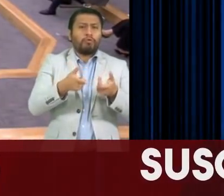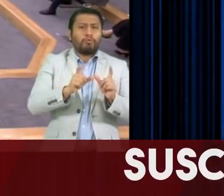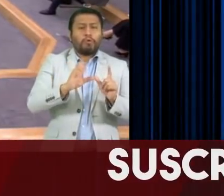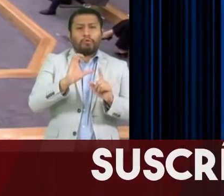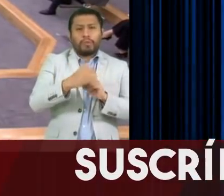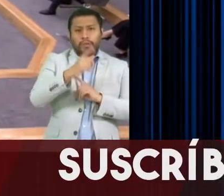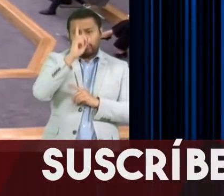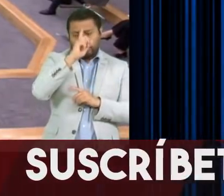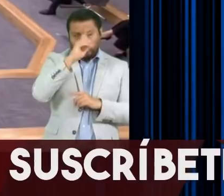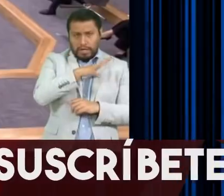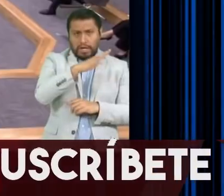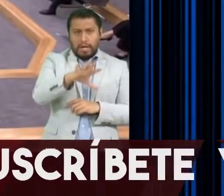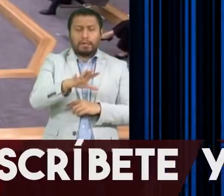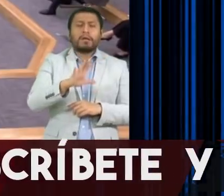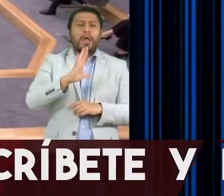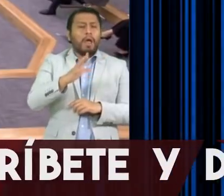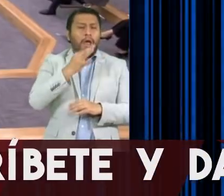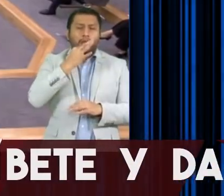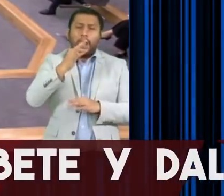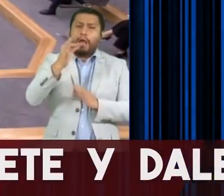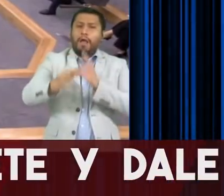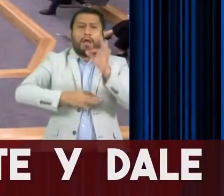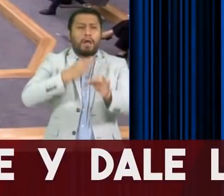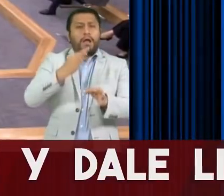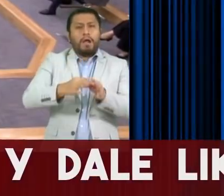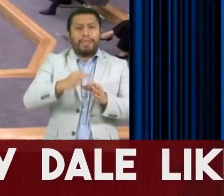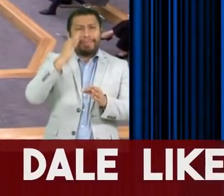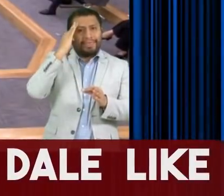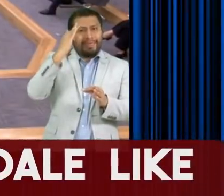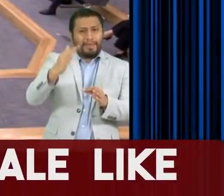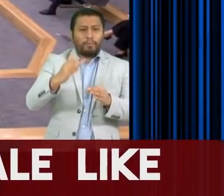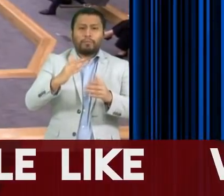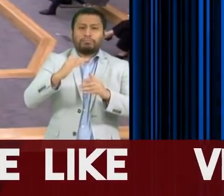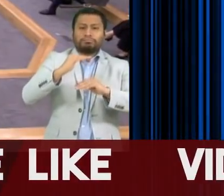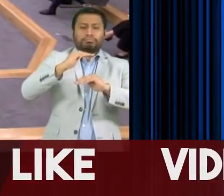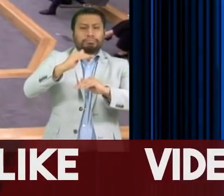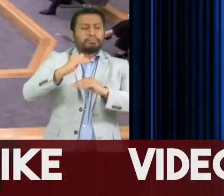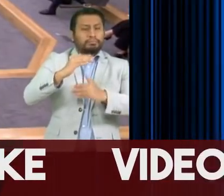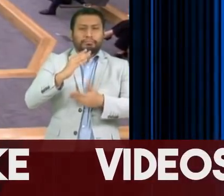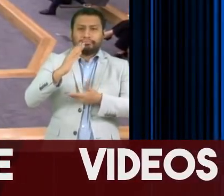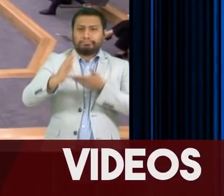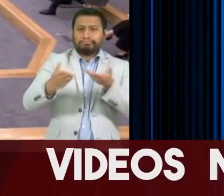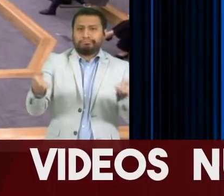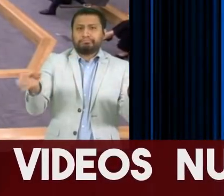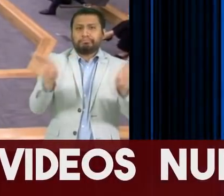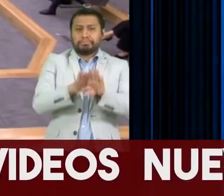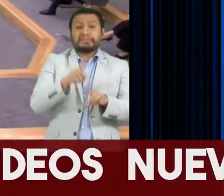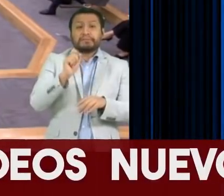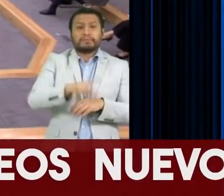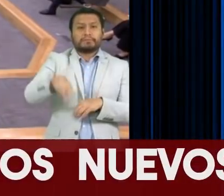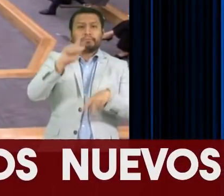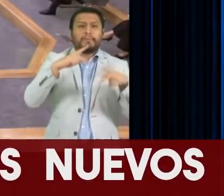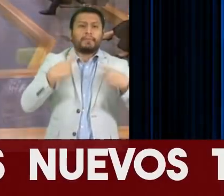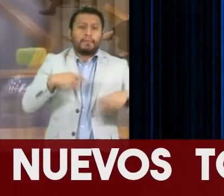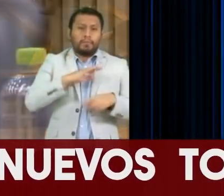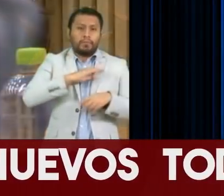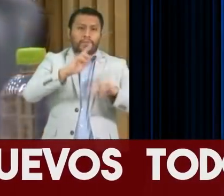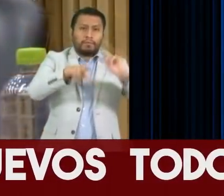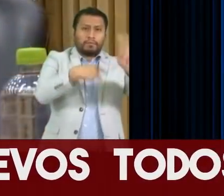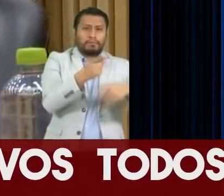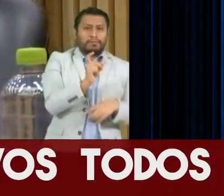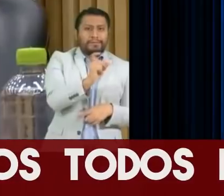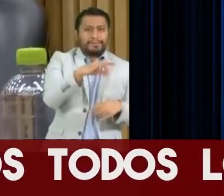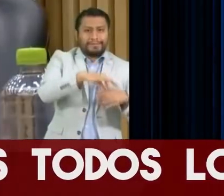cerró el plazo para recoger la credencial y poder votar en